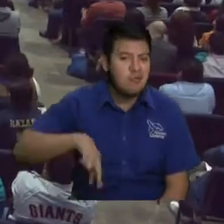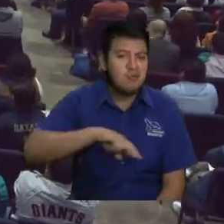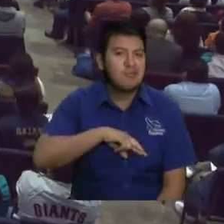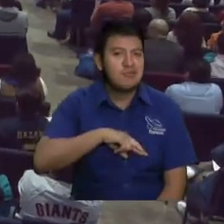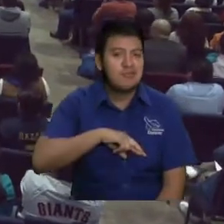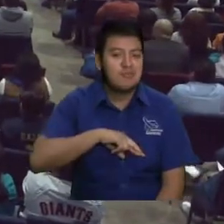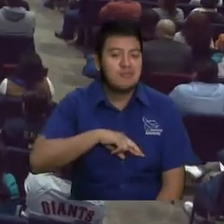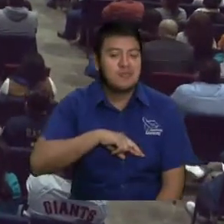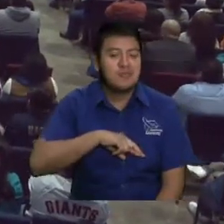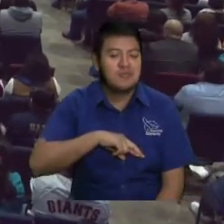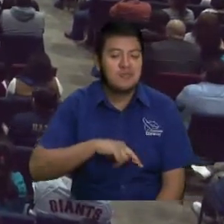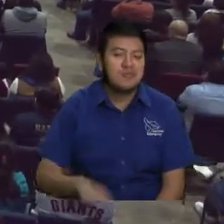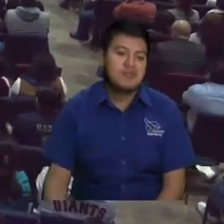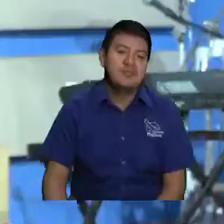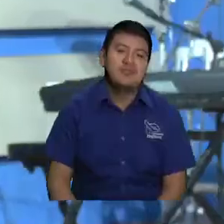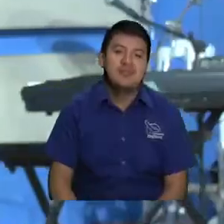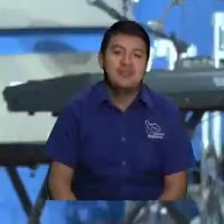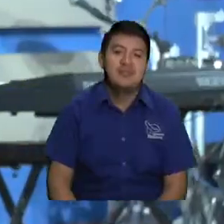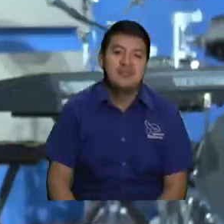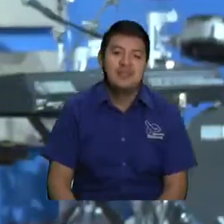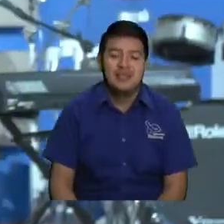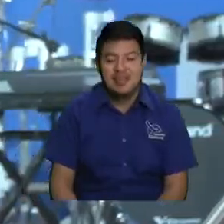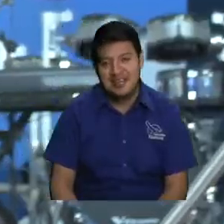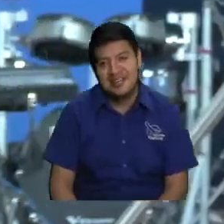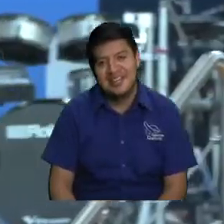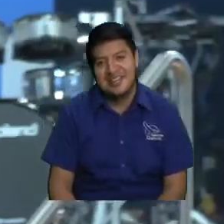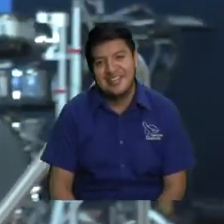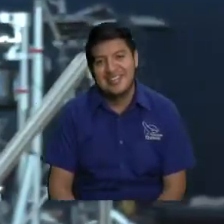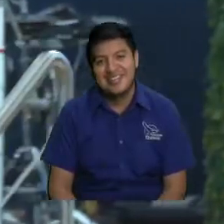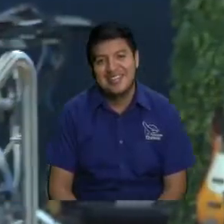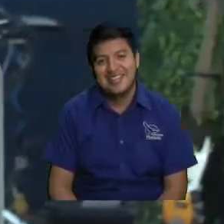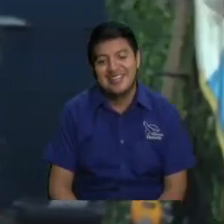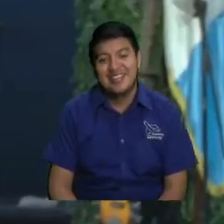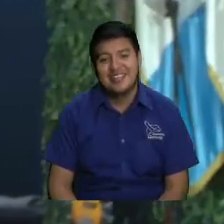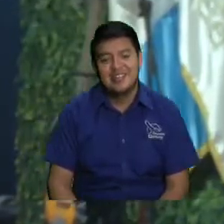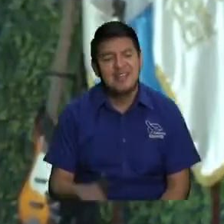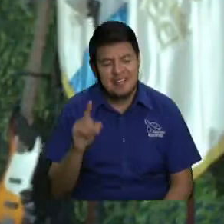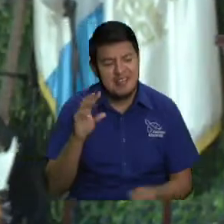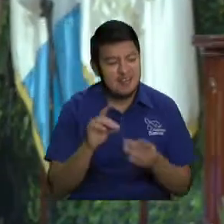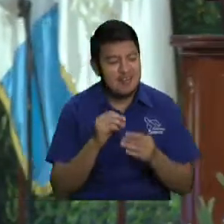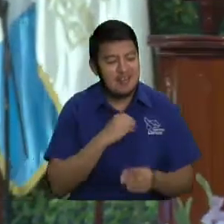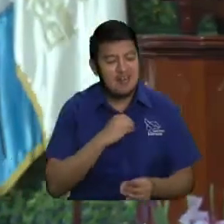podríamos, fíjese que solo le quiero contar una cosa así rapidita. Yo